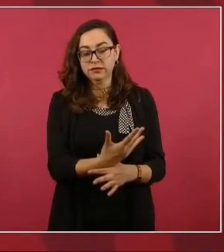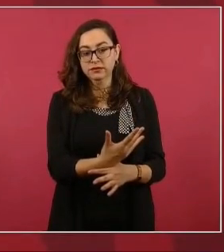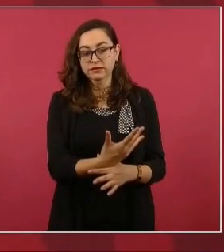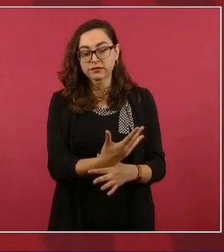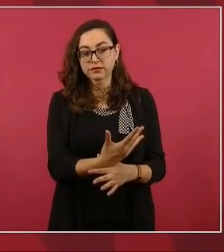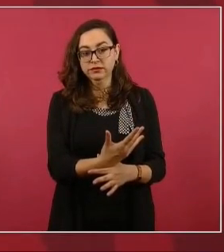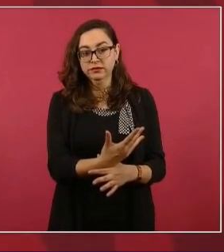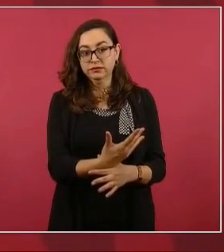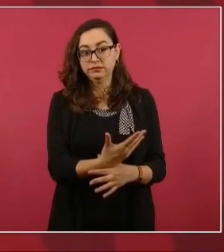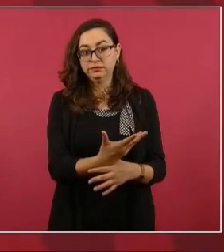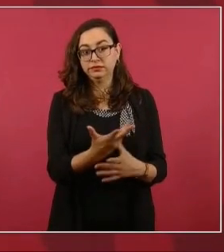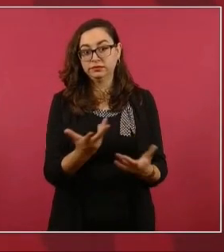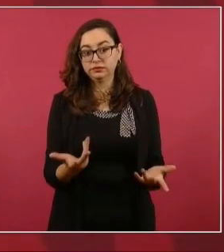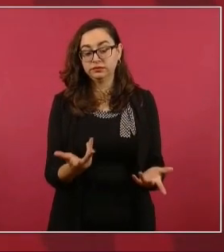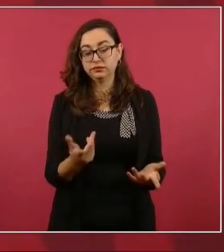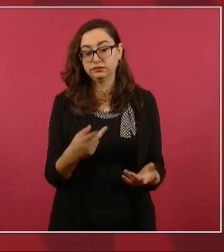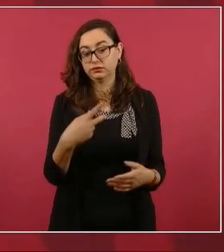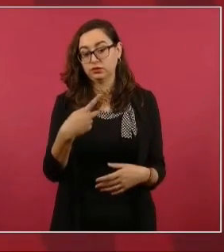de excomunión.